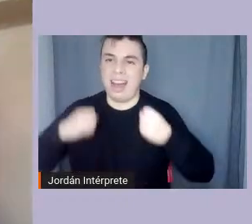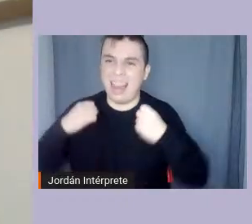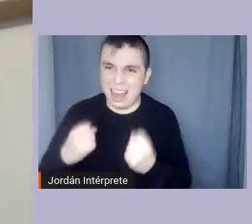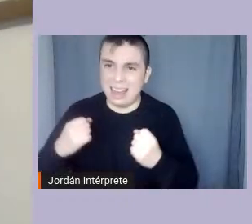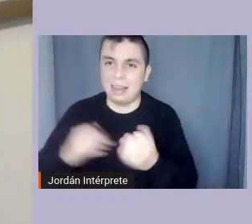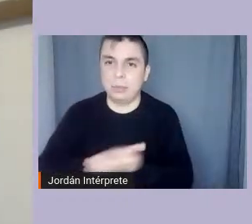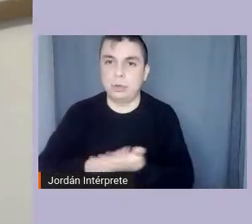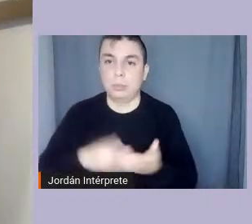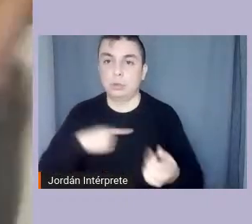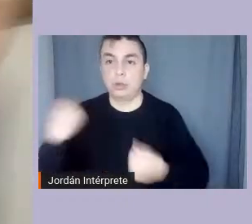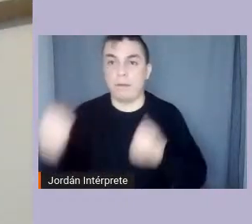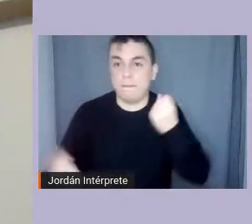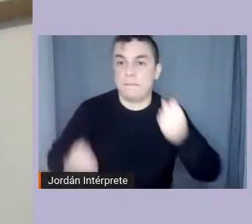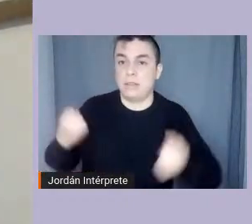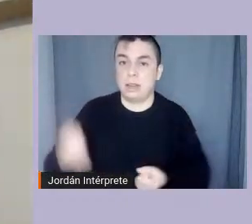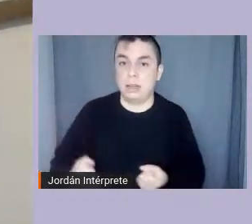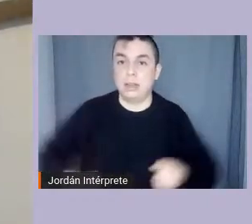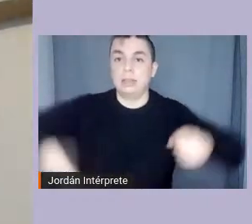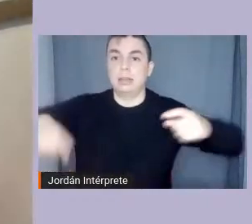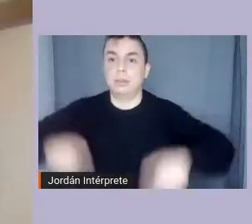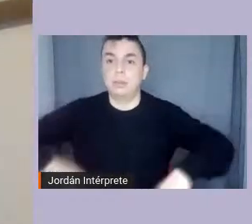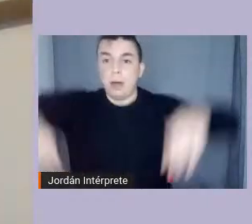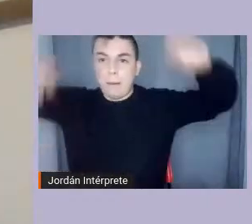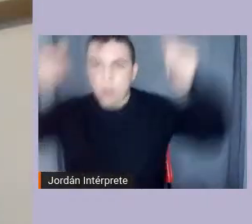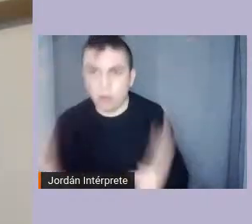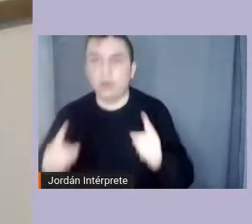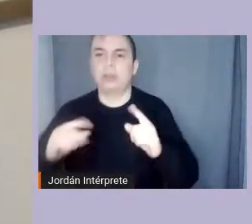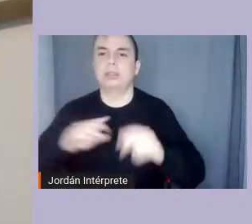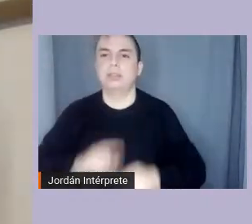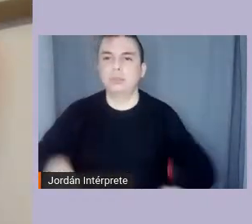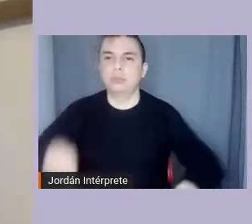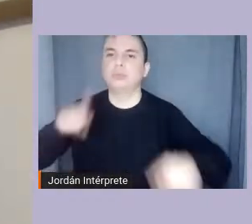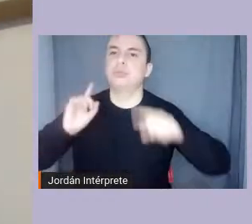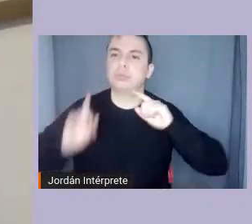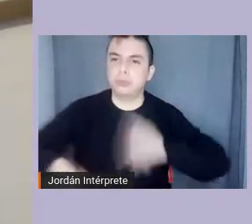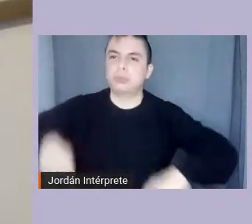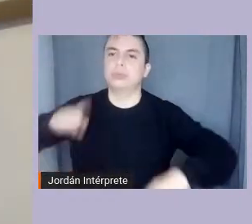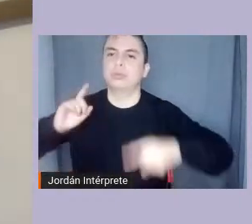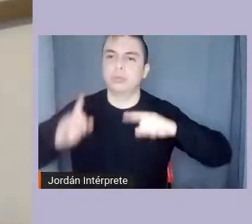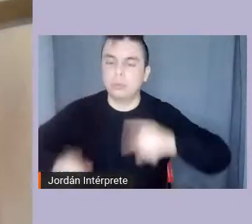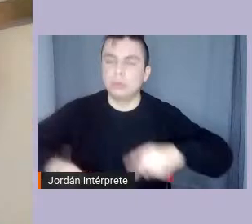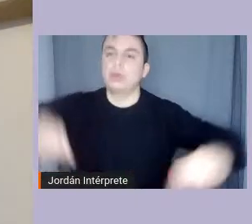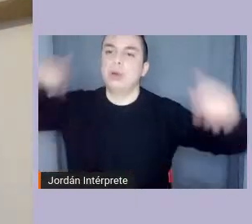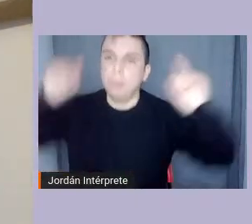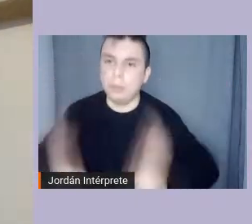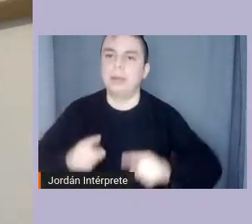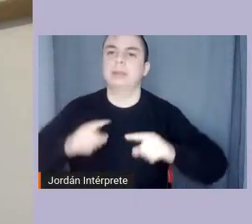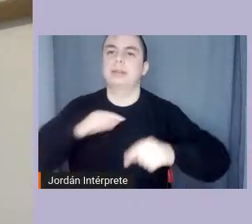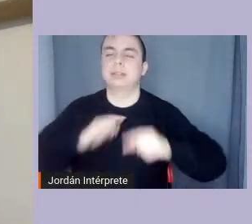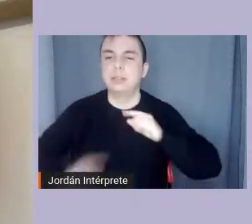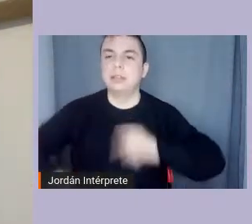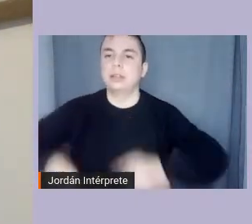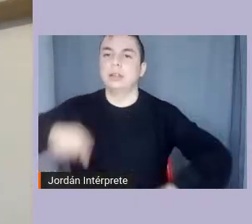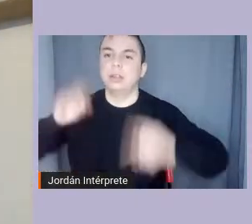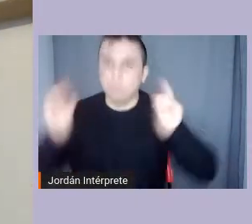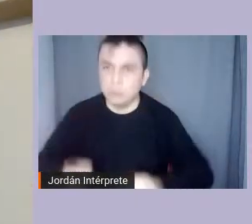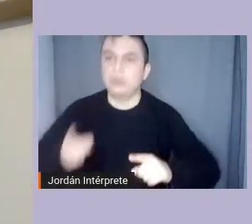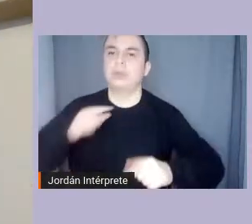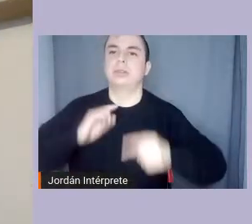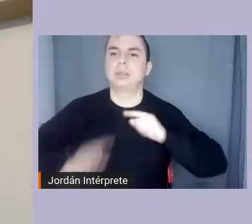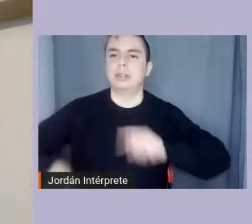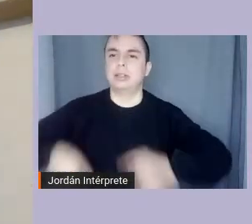cuando bailamos, por ejemplo. Hoy desperté con ganas de cantar.